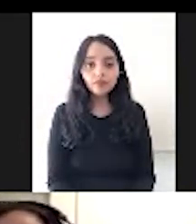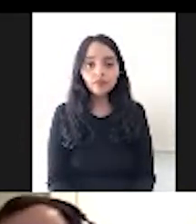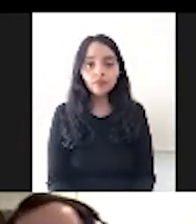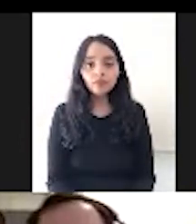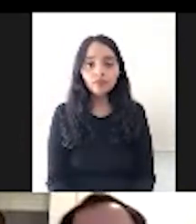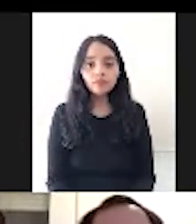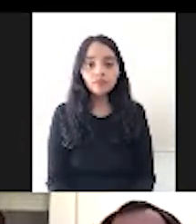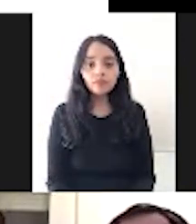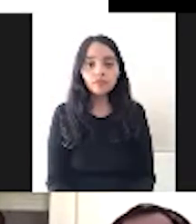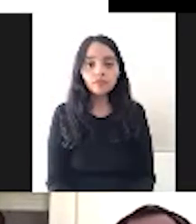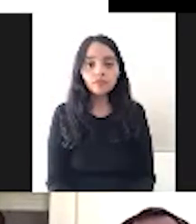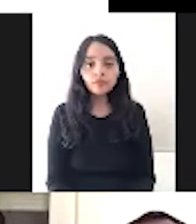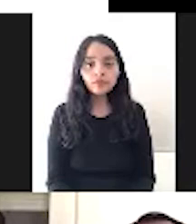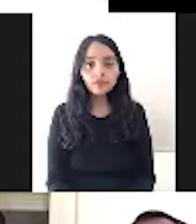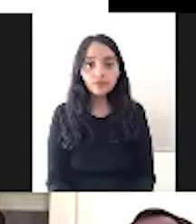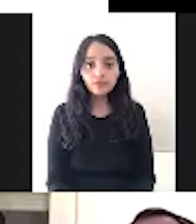Ahí está.